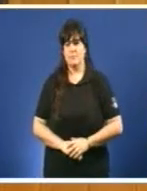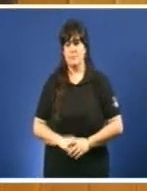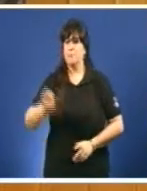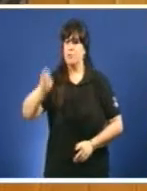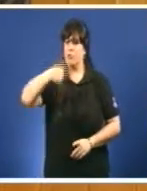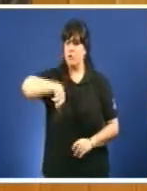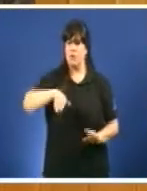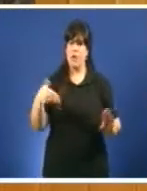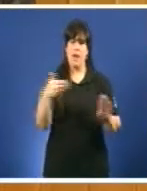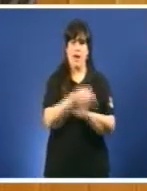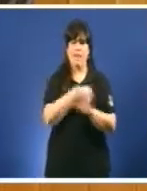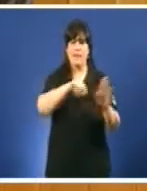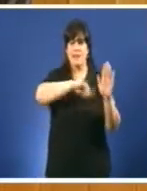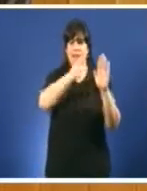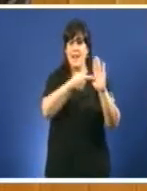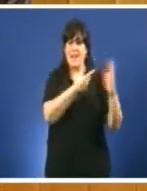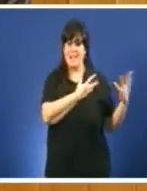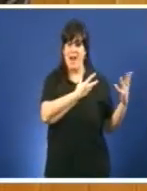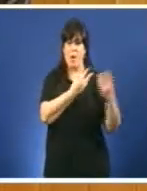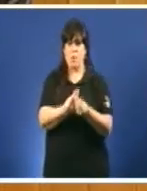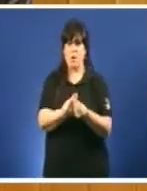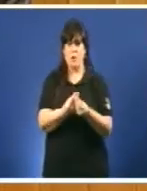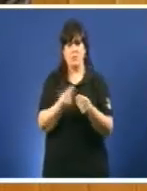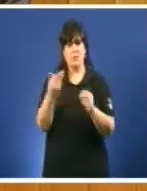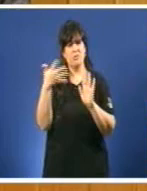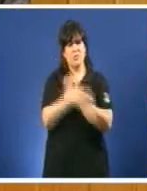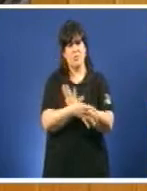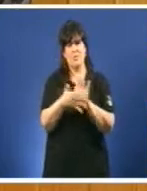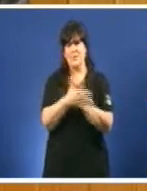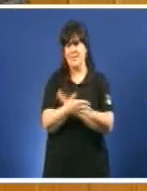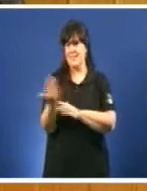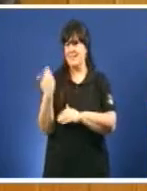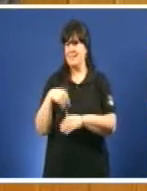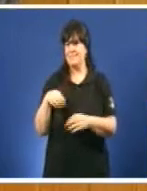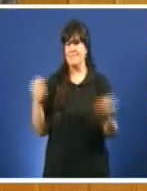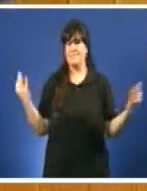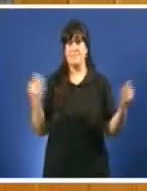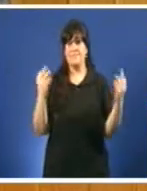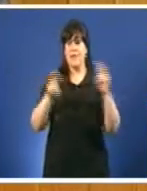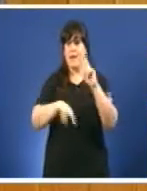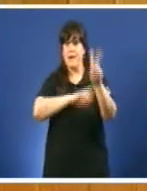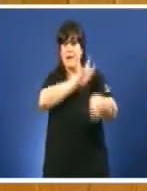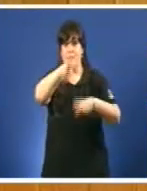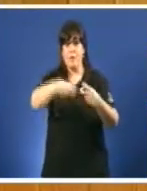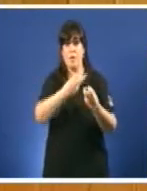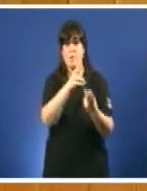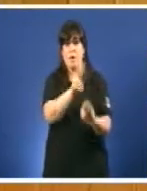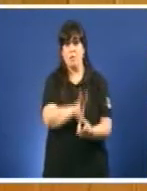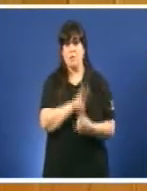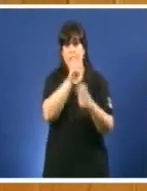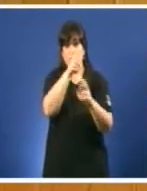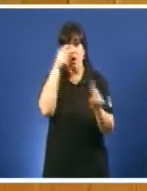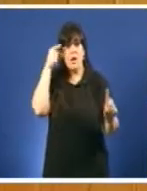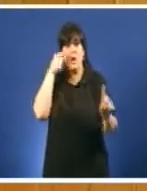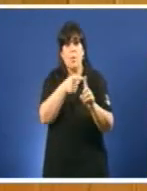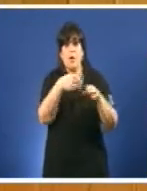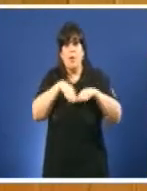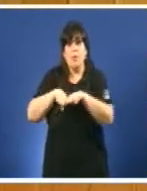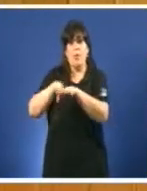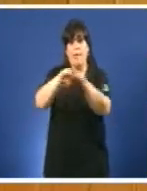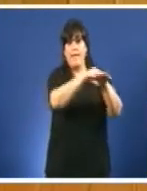lei de acompañamento, as reformas tributarias que propoñen non están orientadas a mellorar a equidade